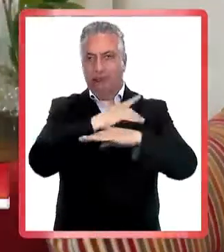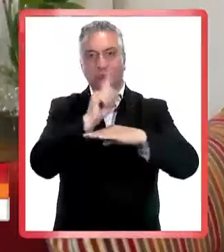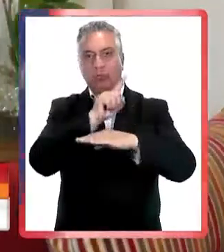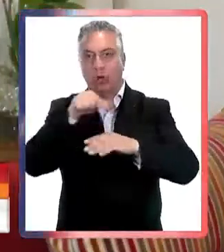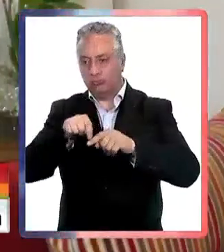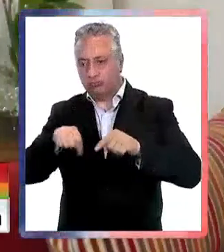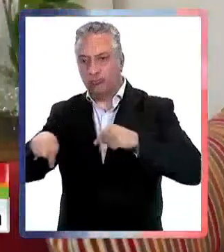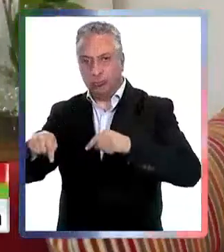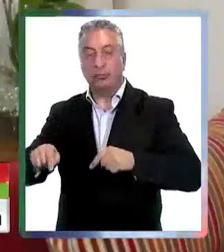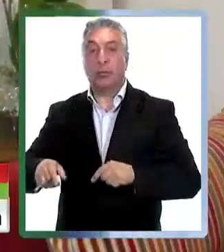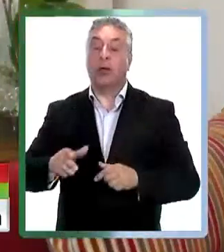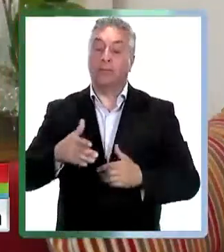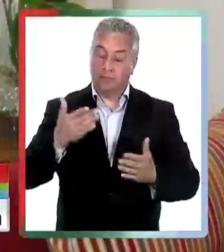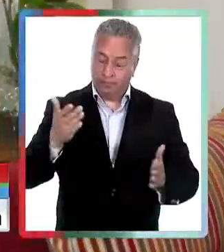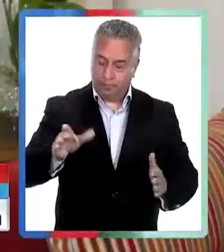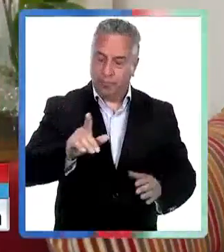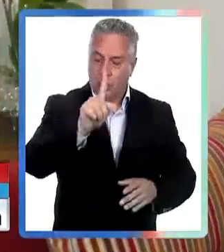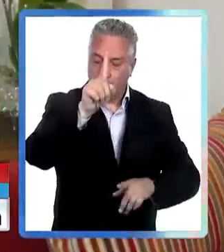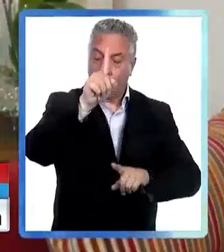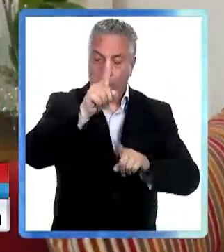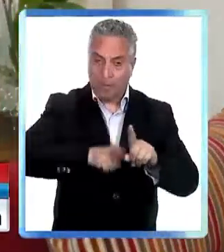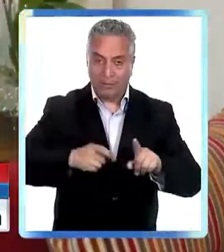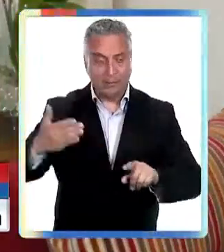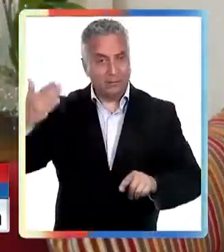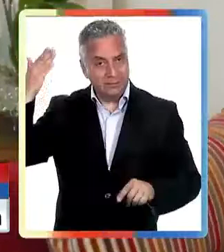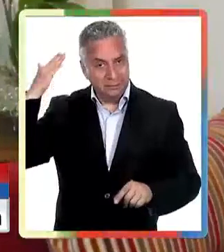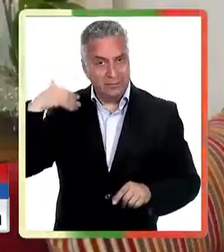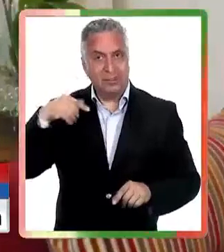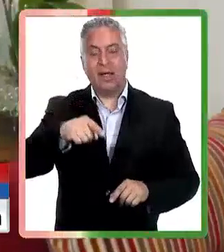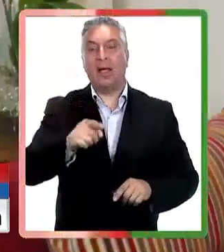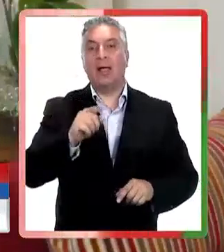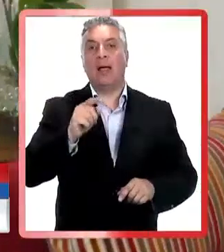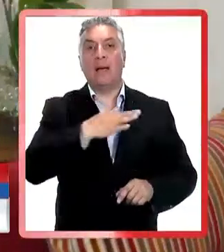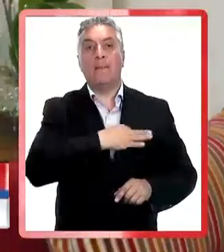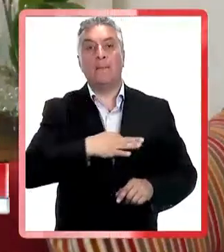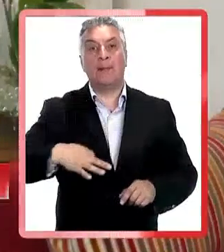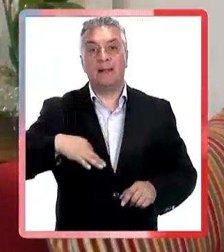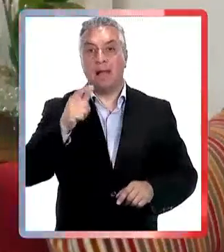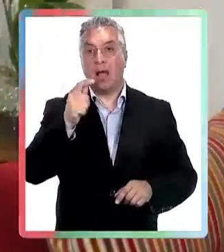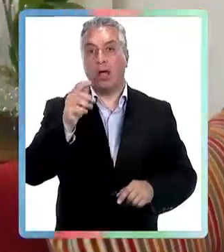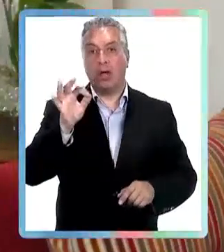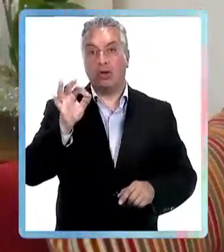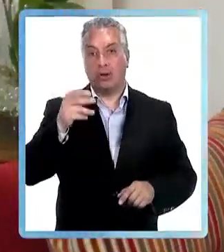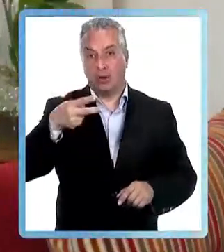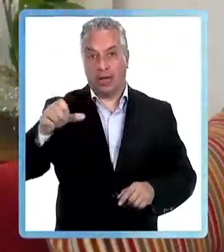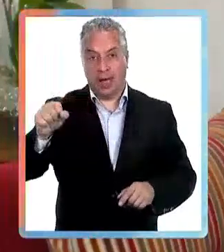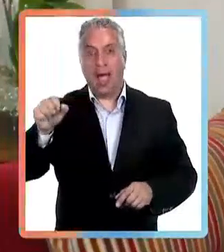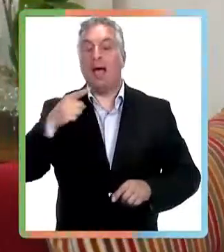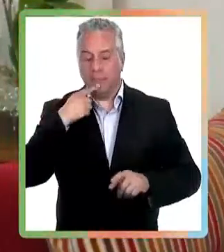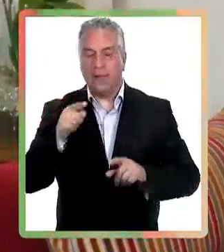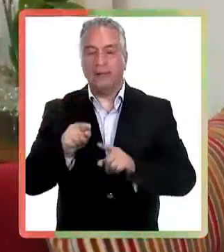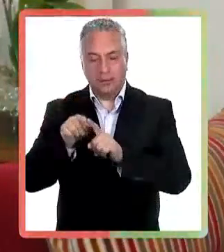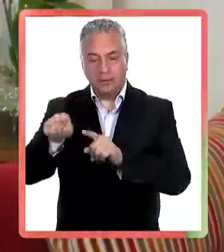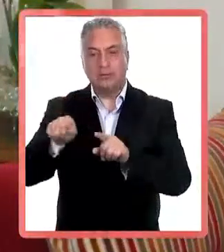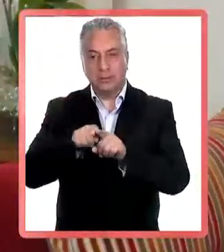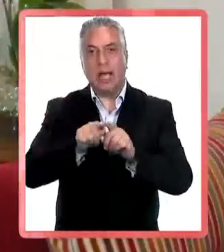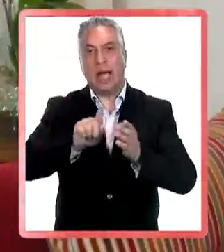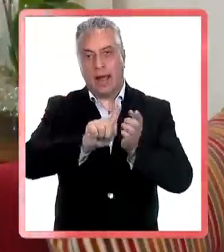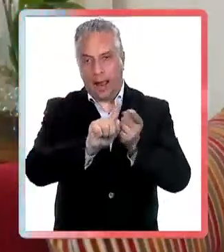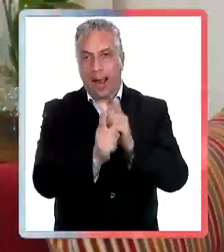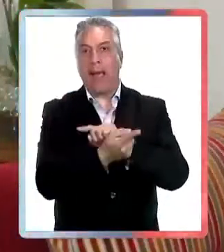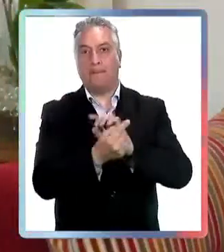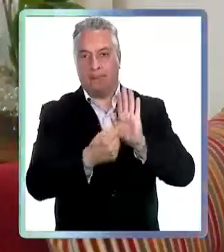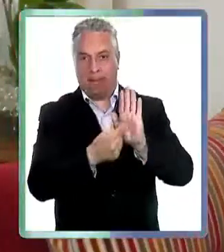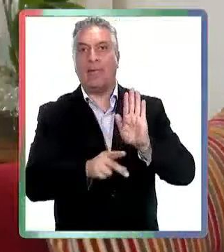ministra Toá, o sea, hace un mes, en la primera renovación que tuvo de estado de emergencia, se cambió el decreto